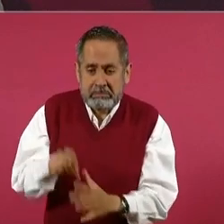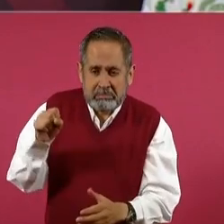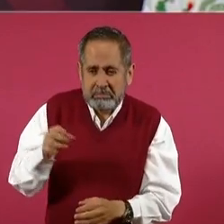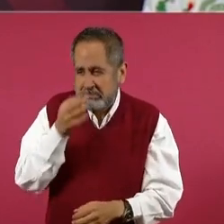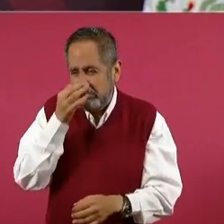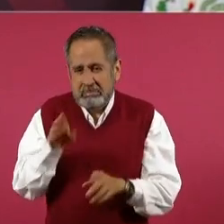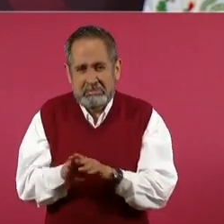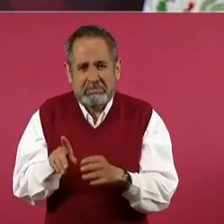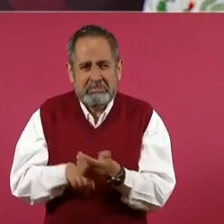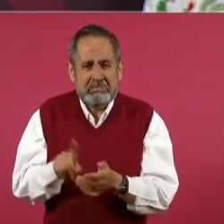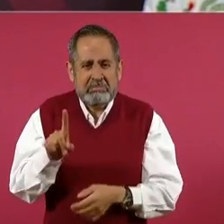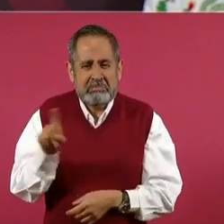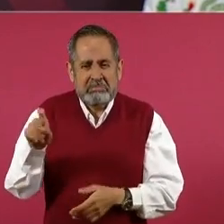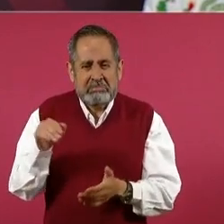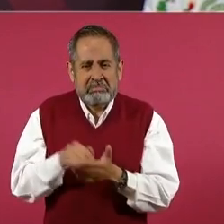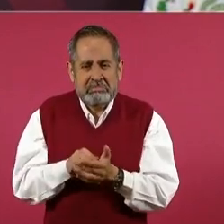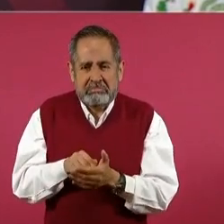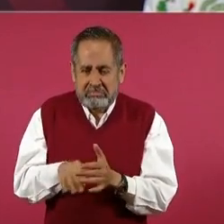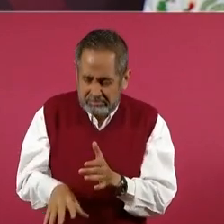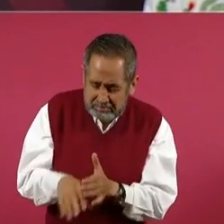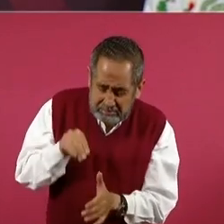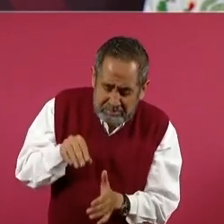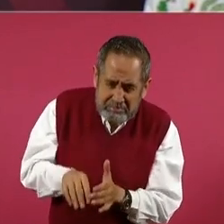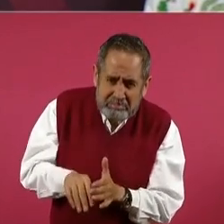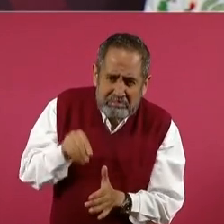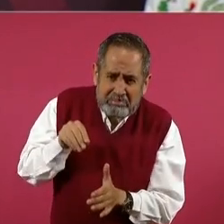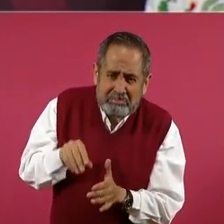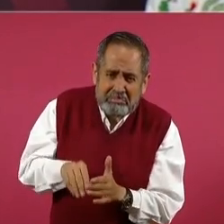como 80, como 100,000 barriles,